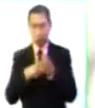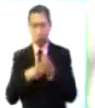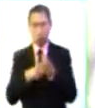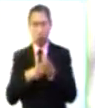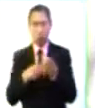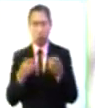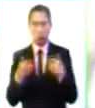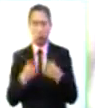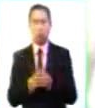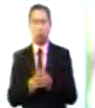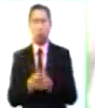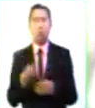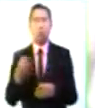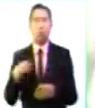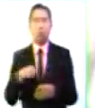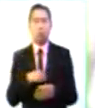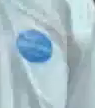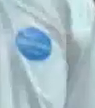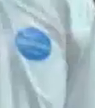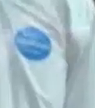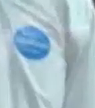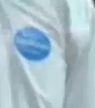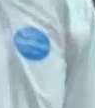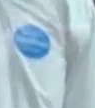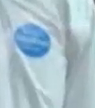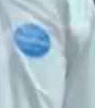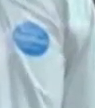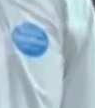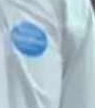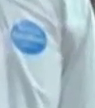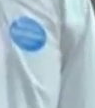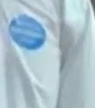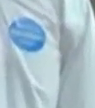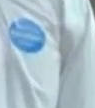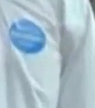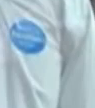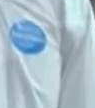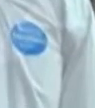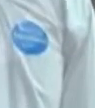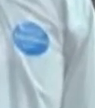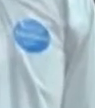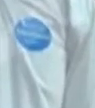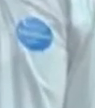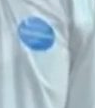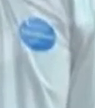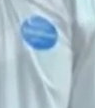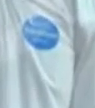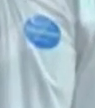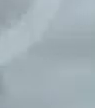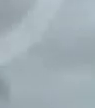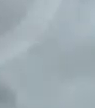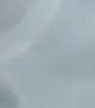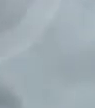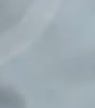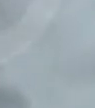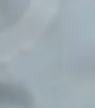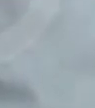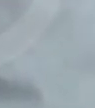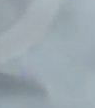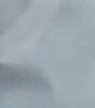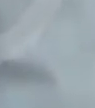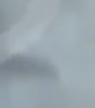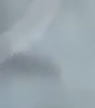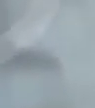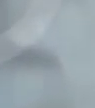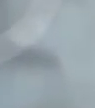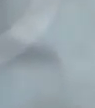un seguimiento epidemiológico riguroso a las personas que tuvieron contacto con la paciente que dio positivo de COVID-19 en la ciudad de La